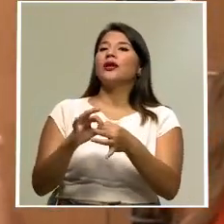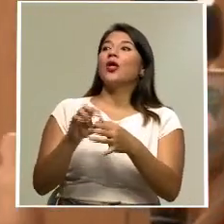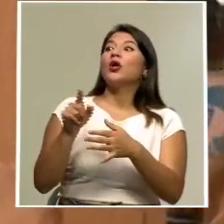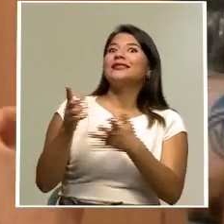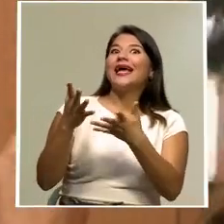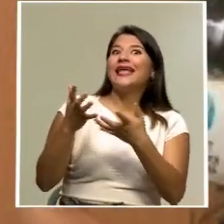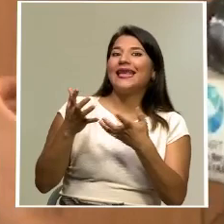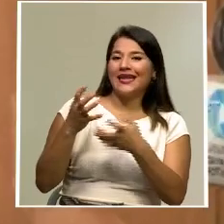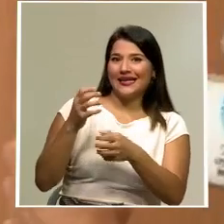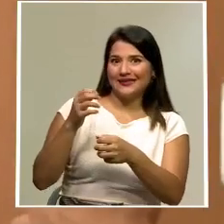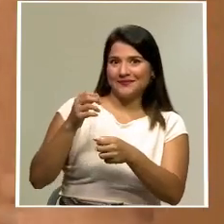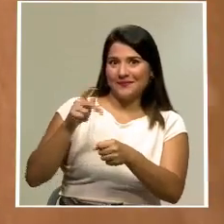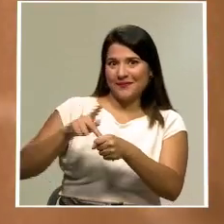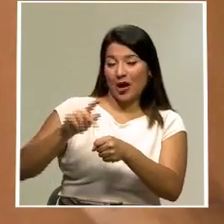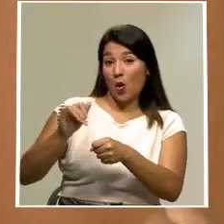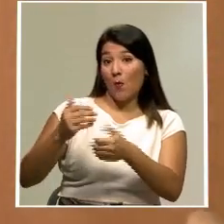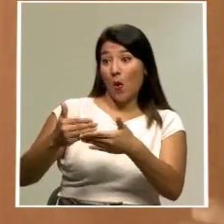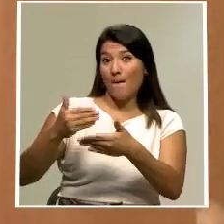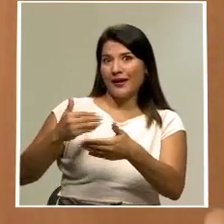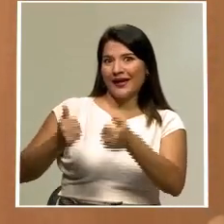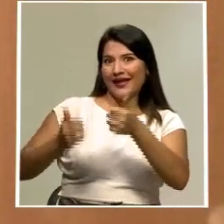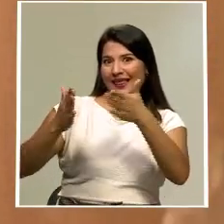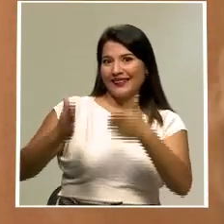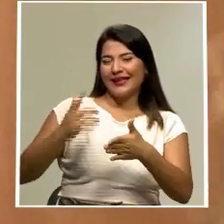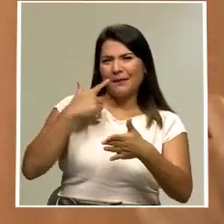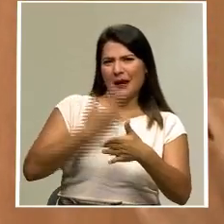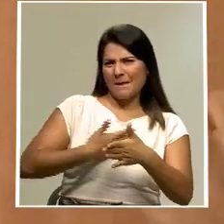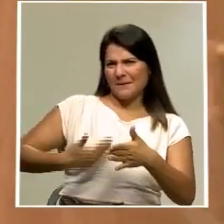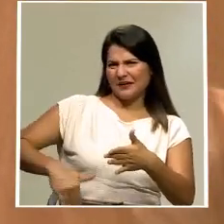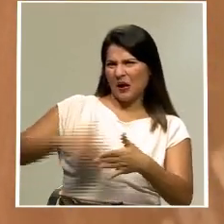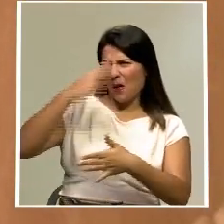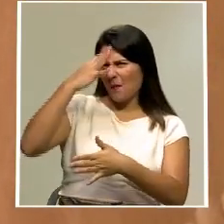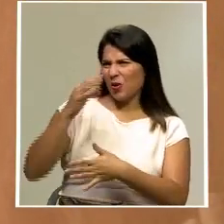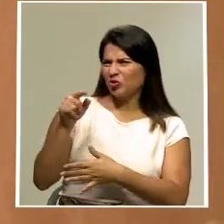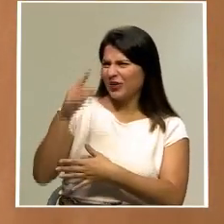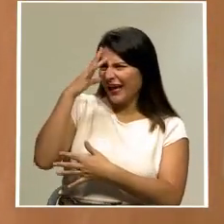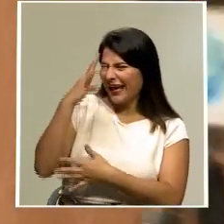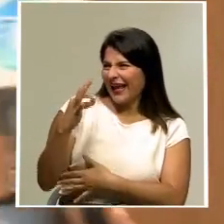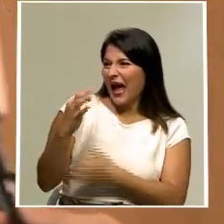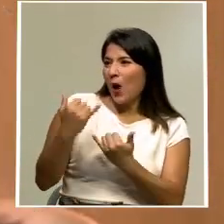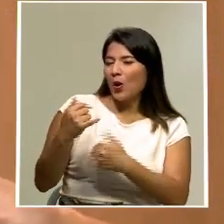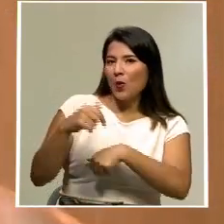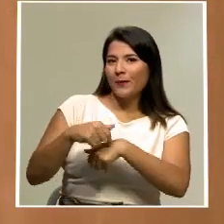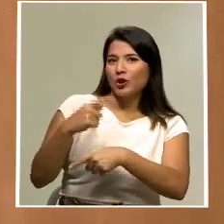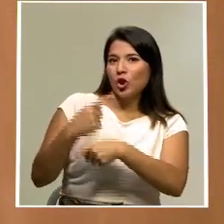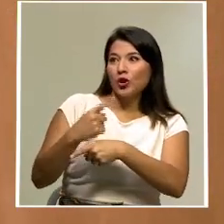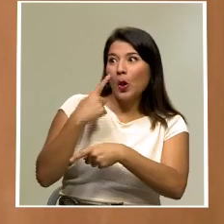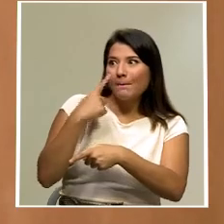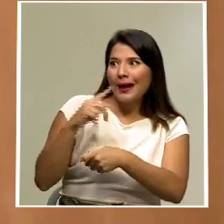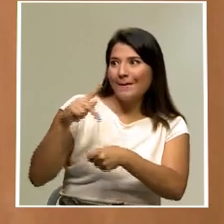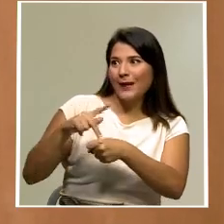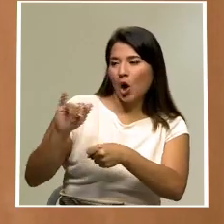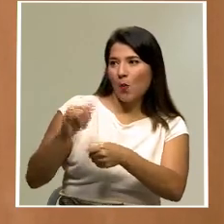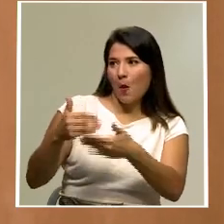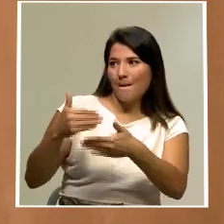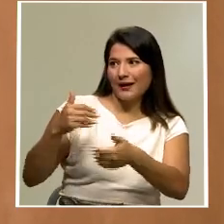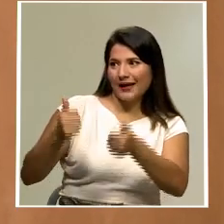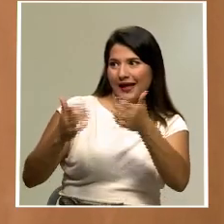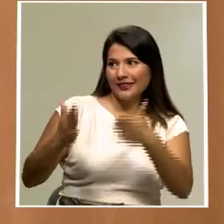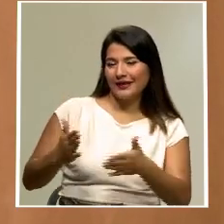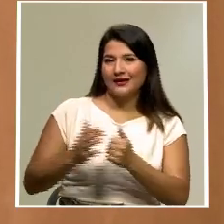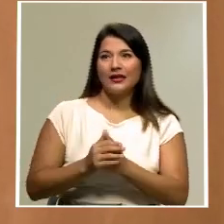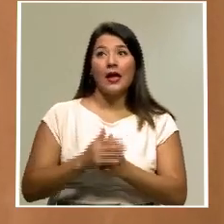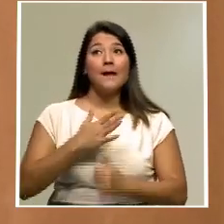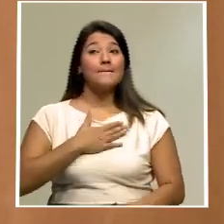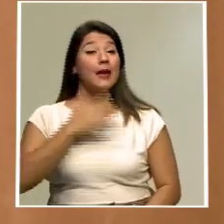es, ¿por qué considera usted que este es el momento adecuado para lanzar su precandidatura? Me parece que el